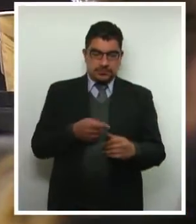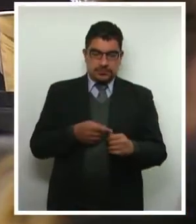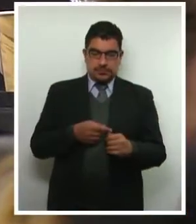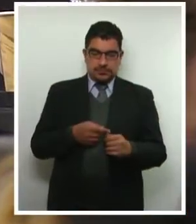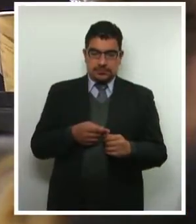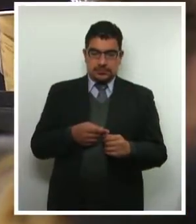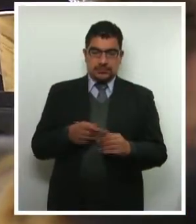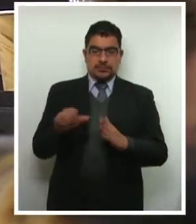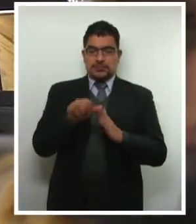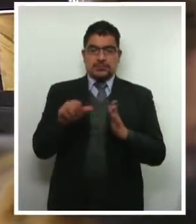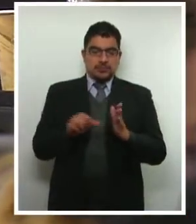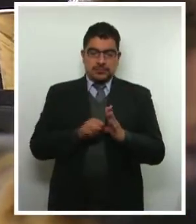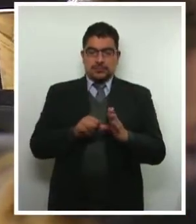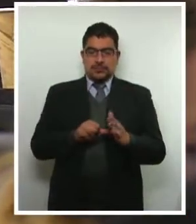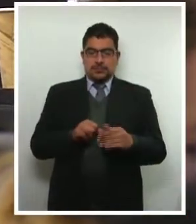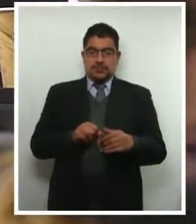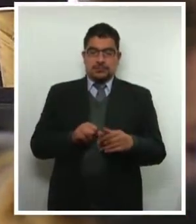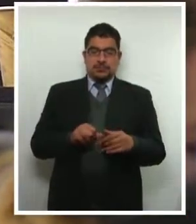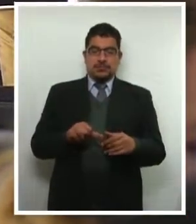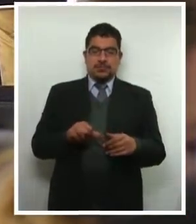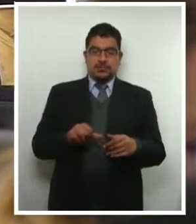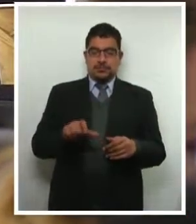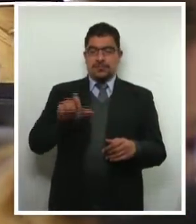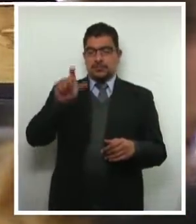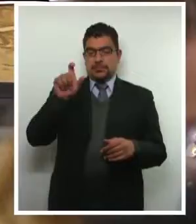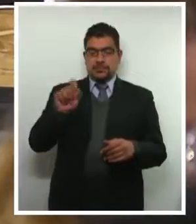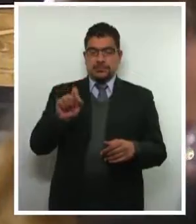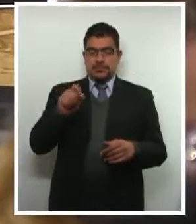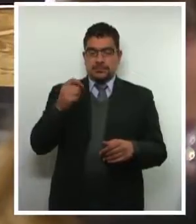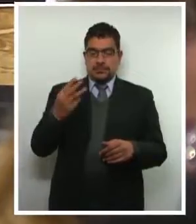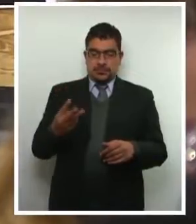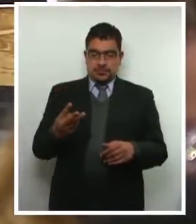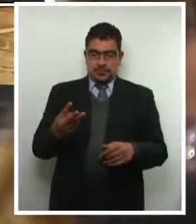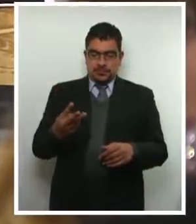el artículo 23º.